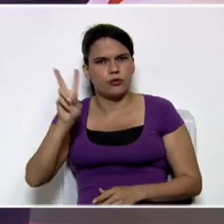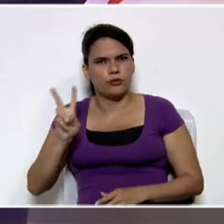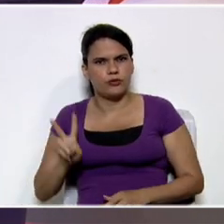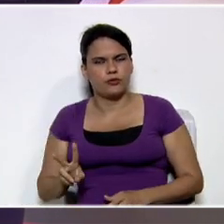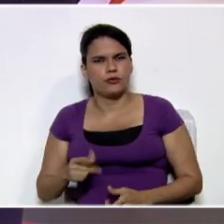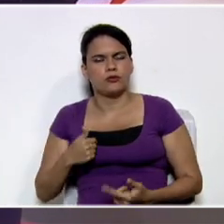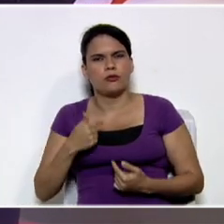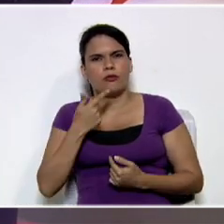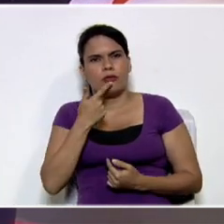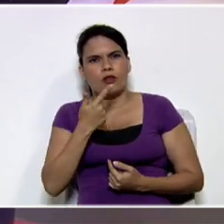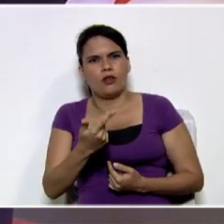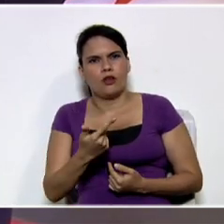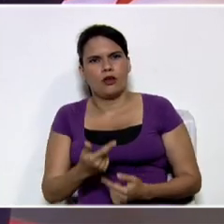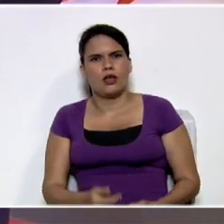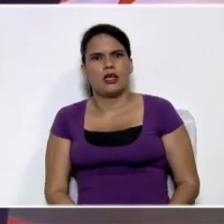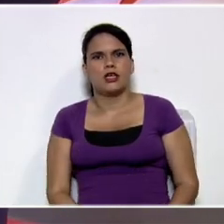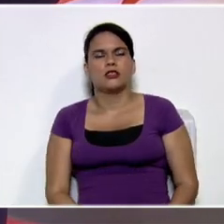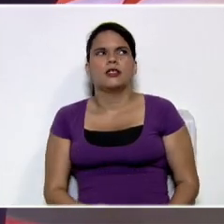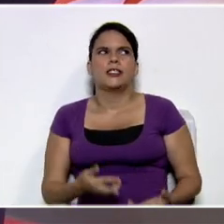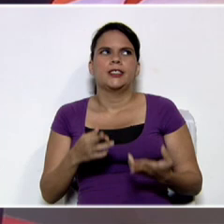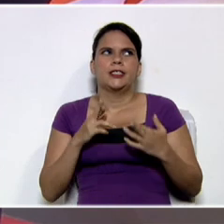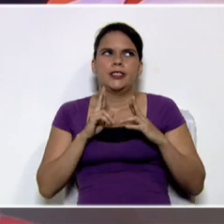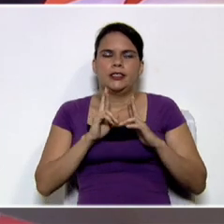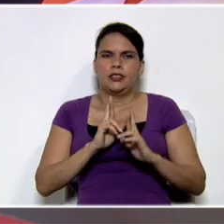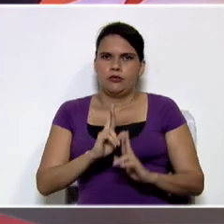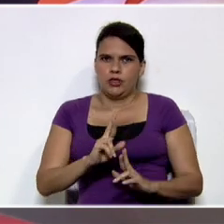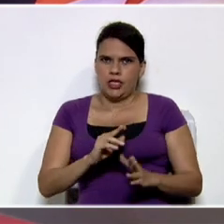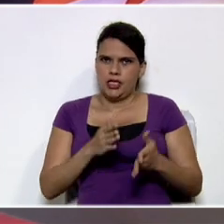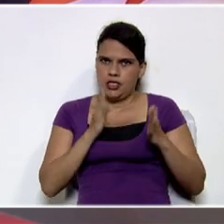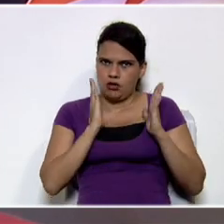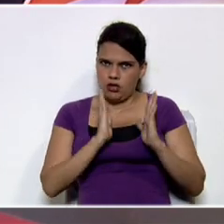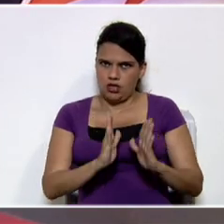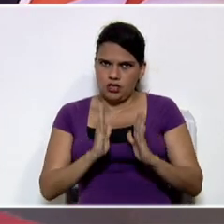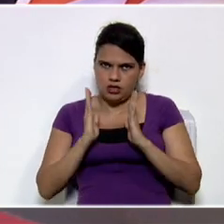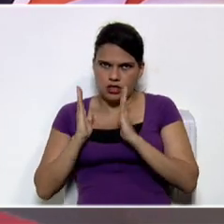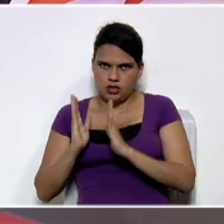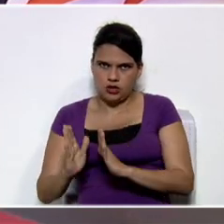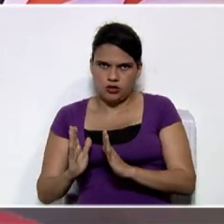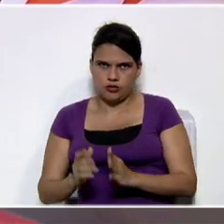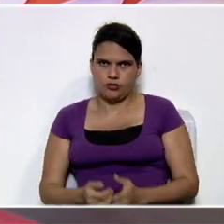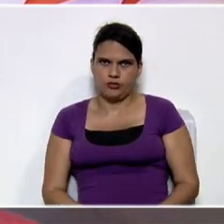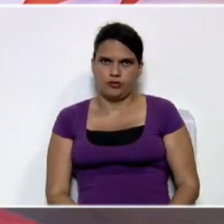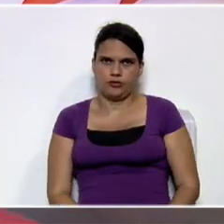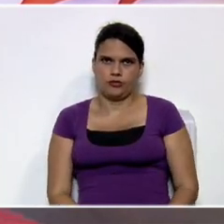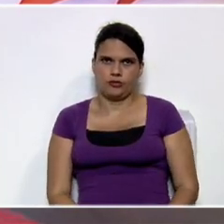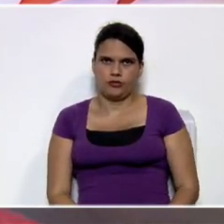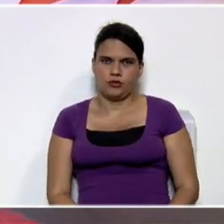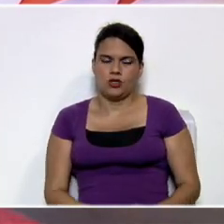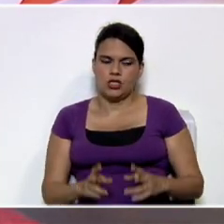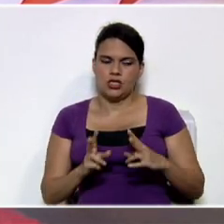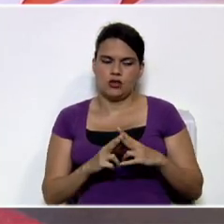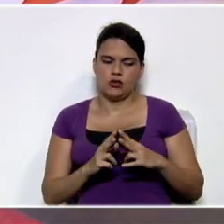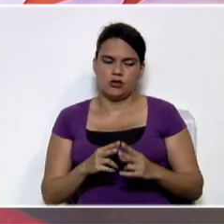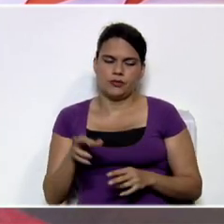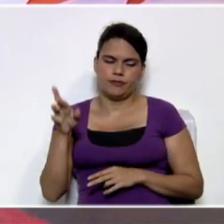decir, este es el resultado de esa organización de lo que se conoce como la